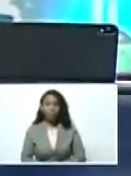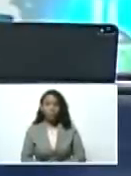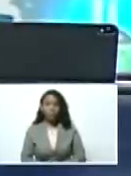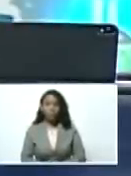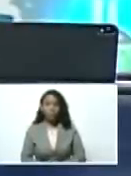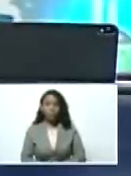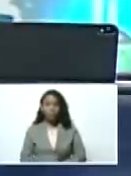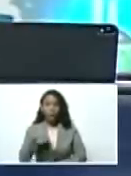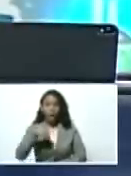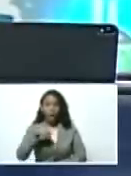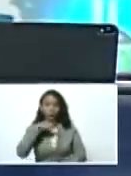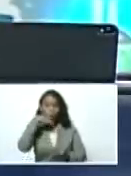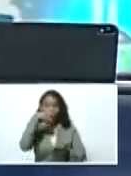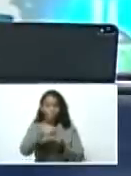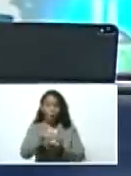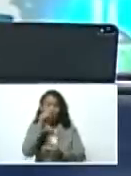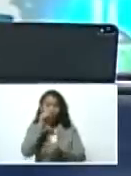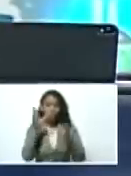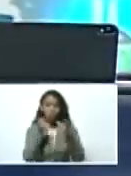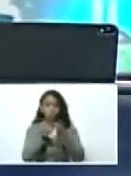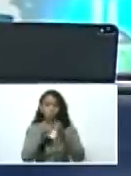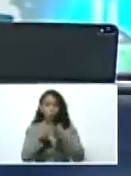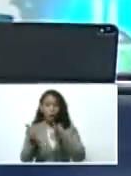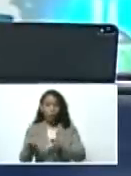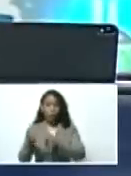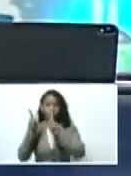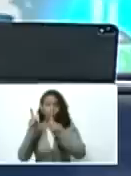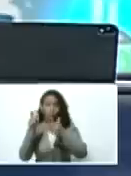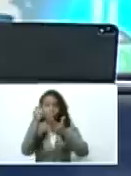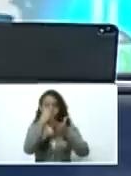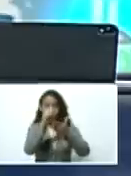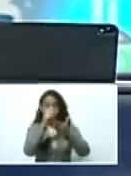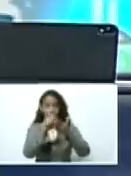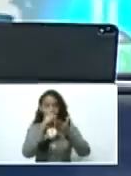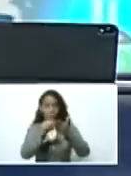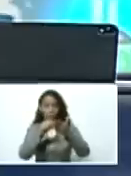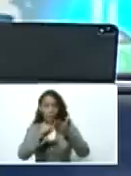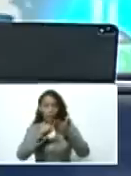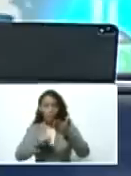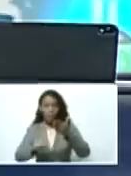y aquí nombro un conjunto de autoridades,